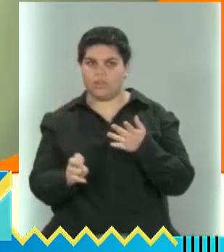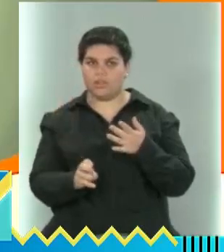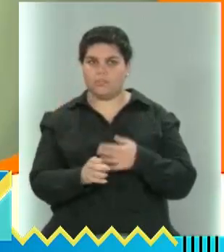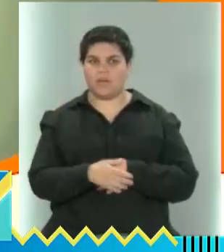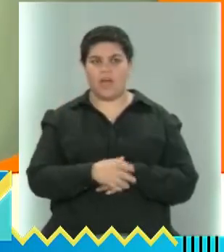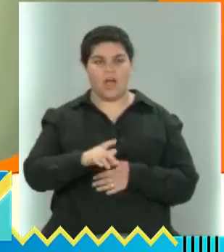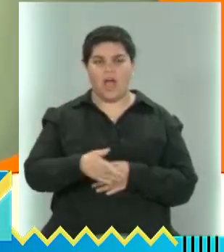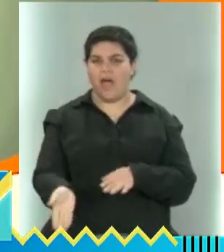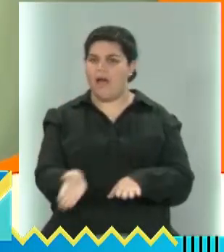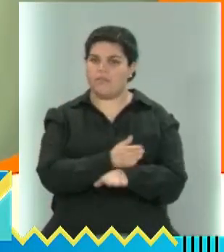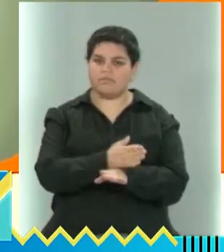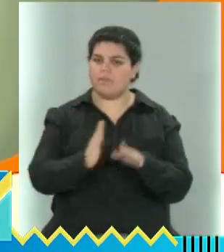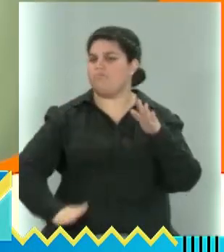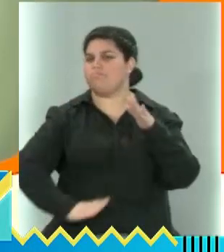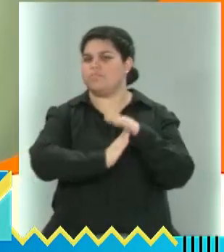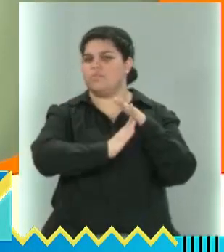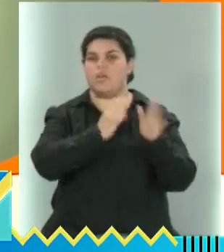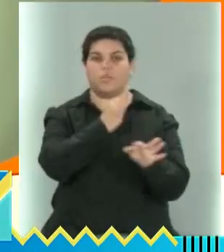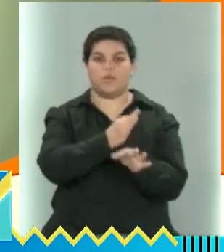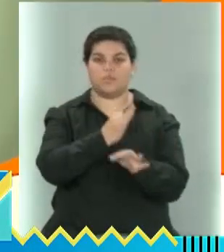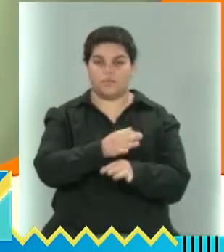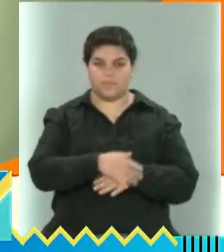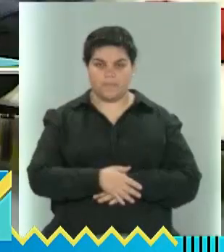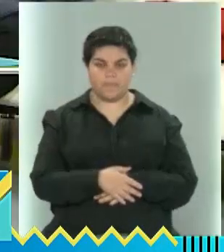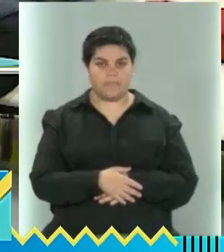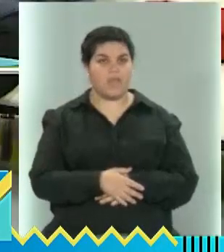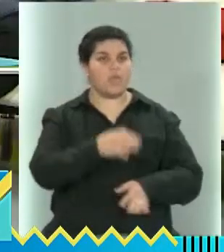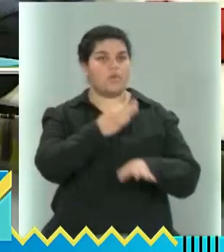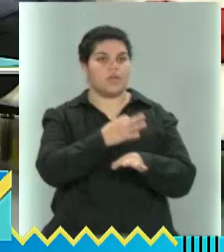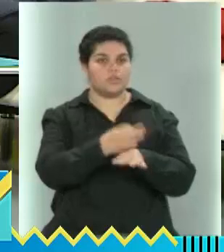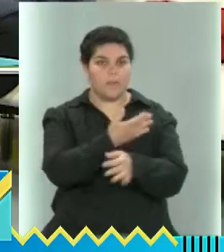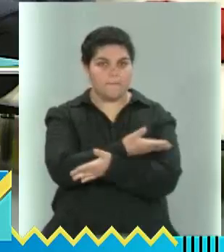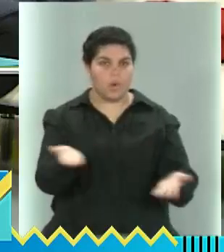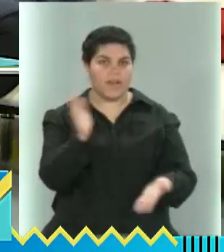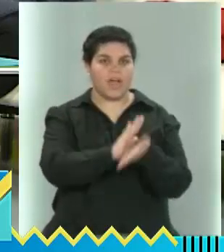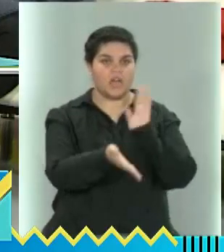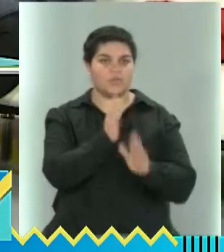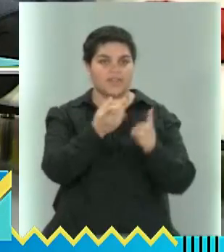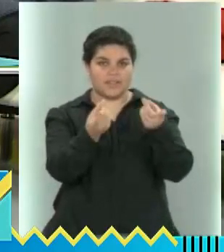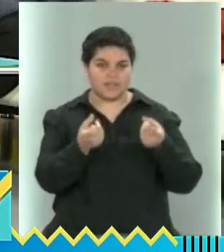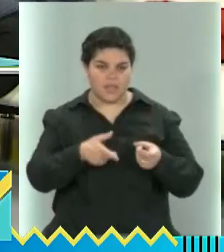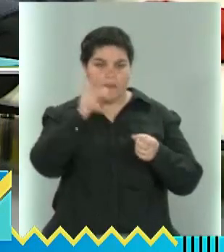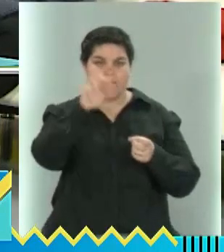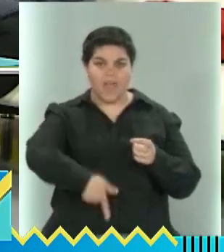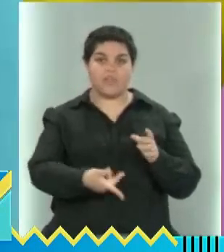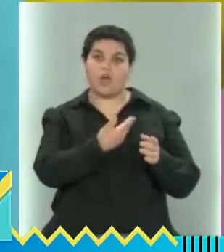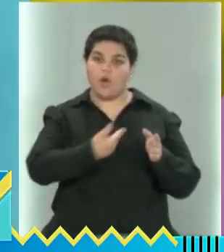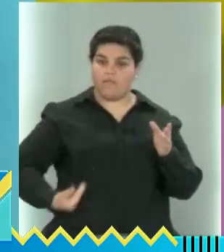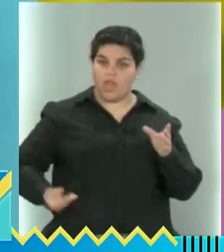otras políticas. Bien, la educación pública y gratuita tiene que ser política de Estado, tiene que